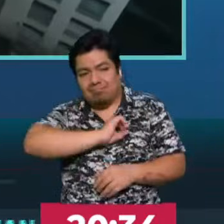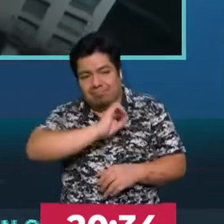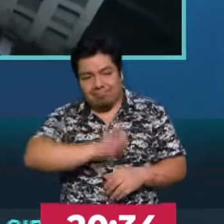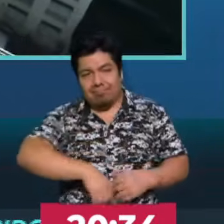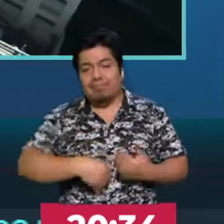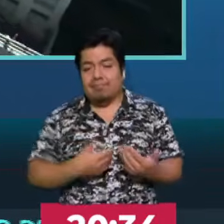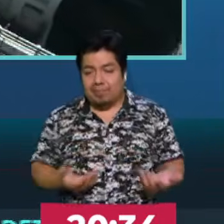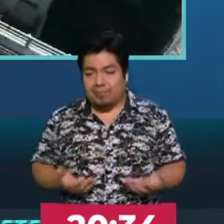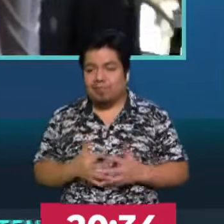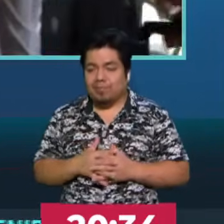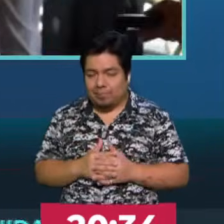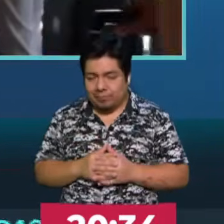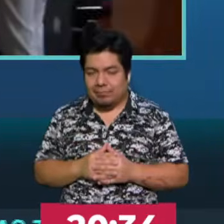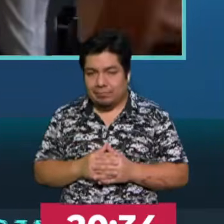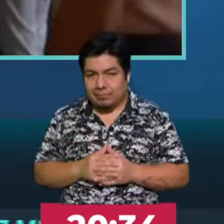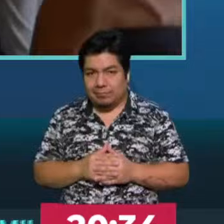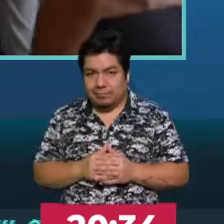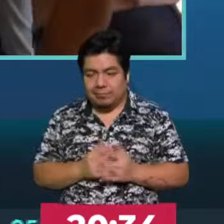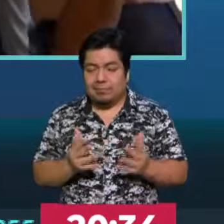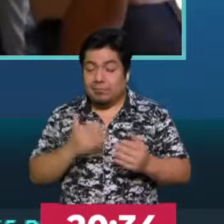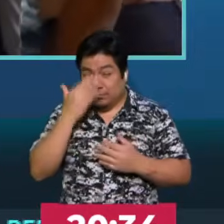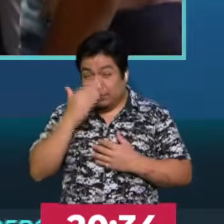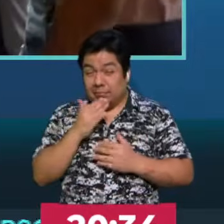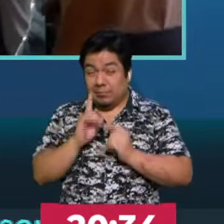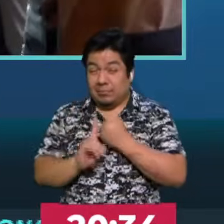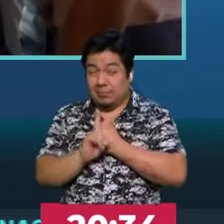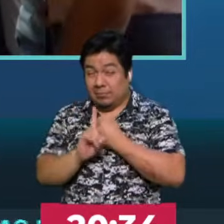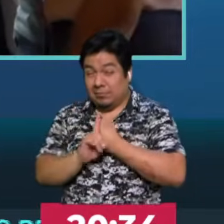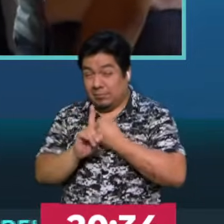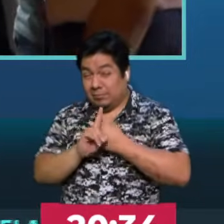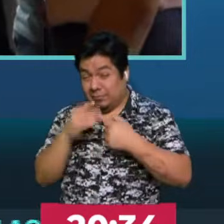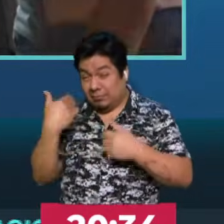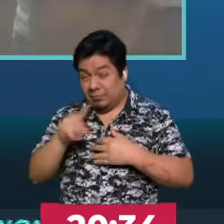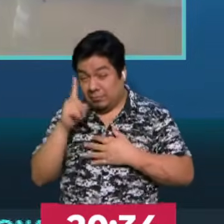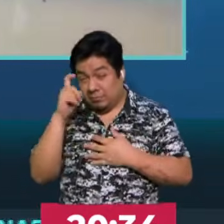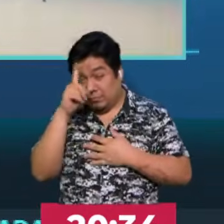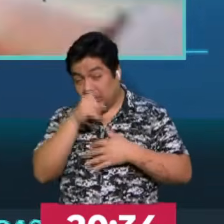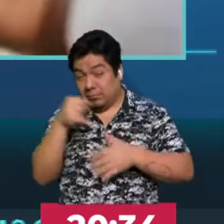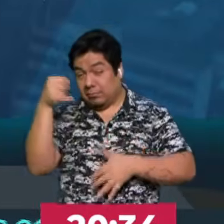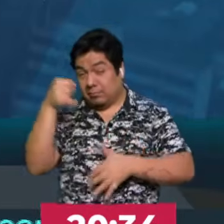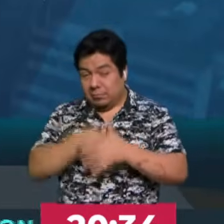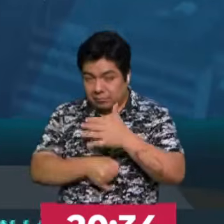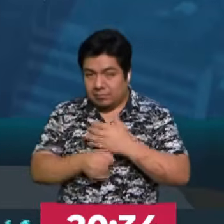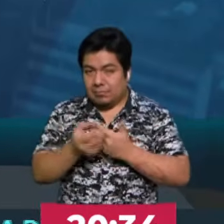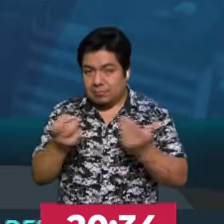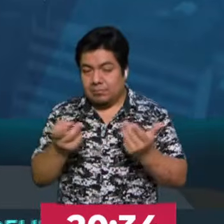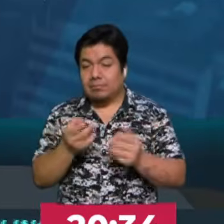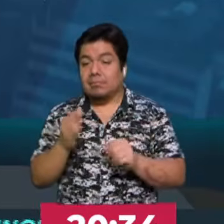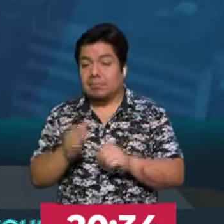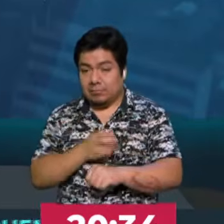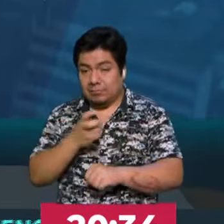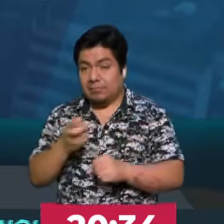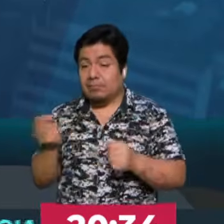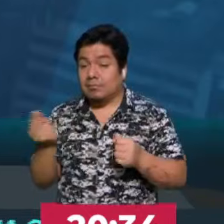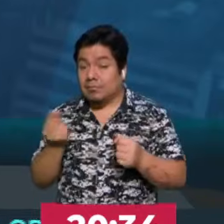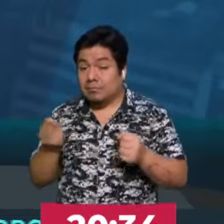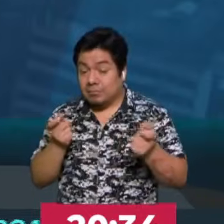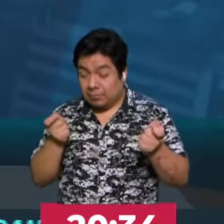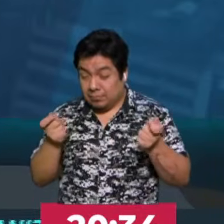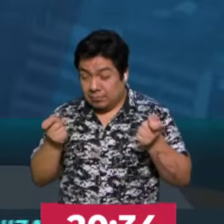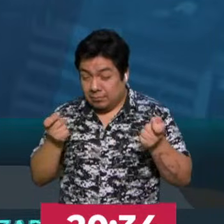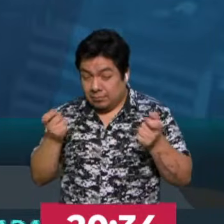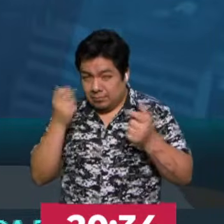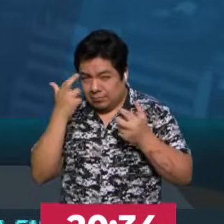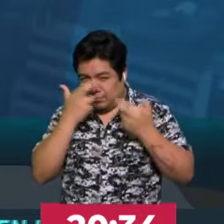absolutamente viscerales como es la xenofobia. No, y que es un problema muy complejo y que por ello precisamente requiere también un análisis a